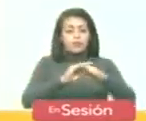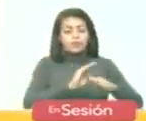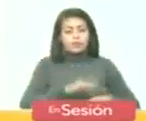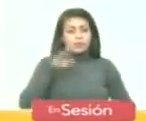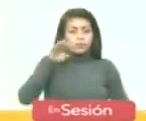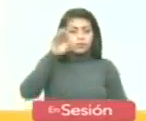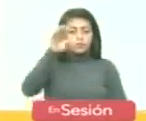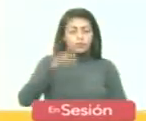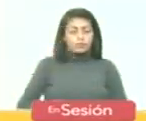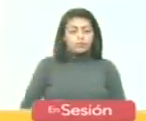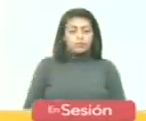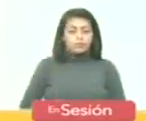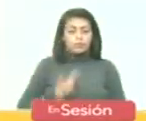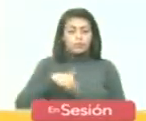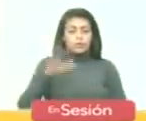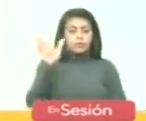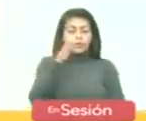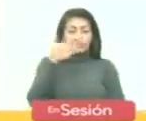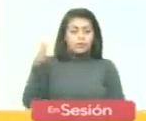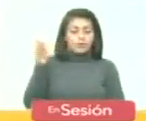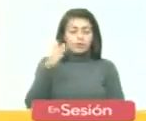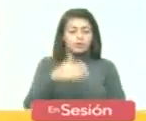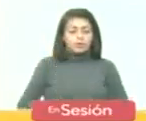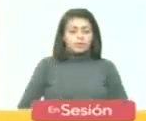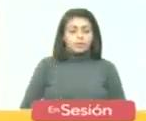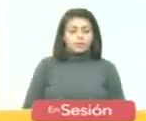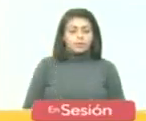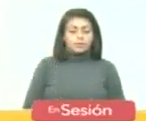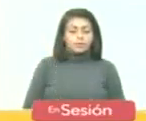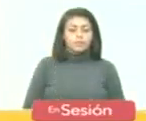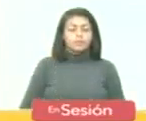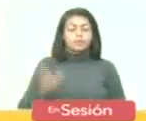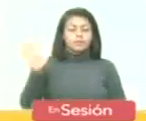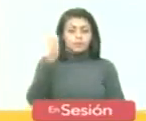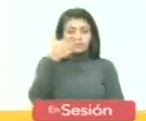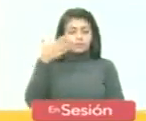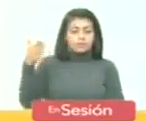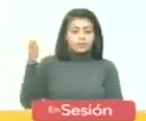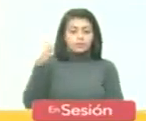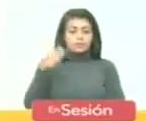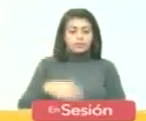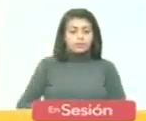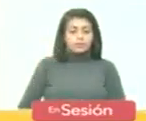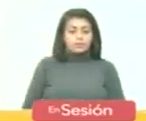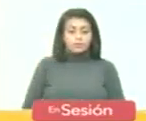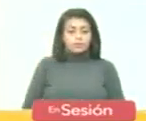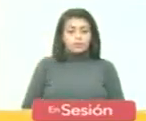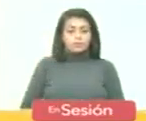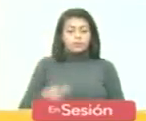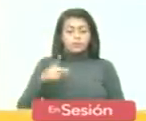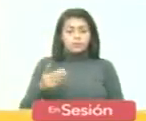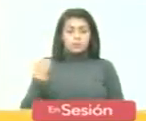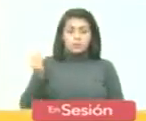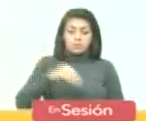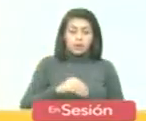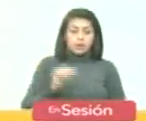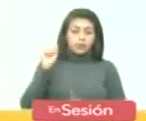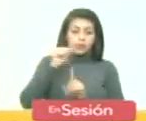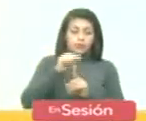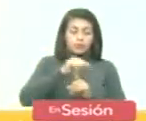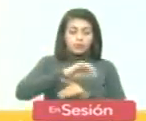futuro. Nuestra bandera es una bandera que en ella se subsume la lucha de